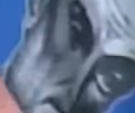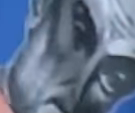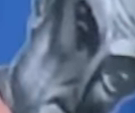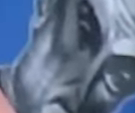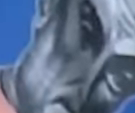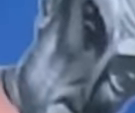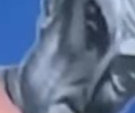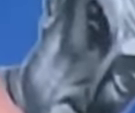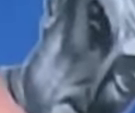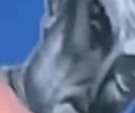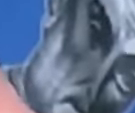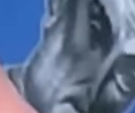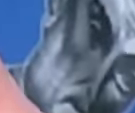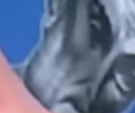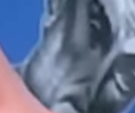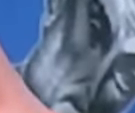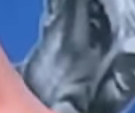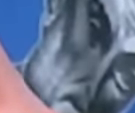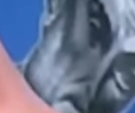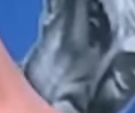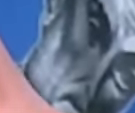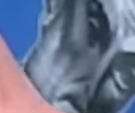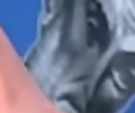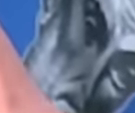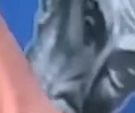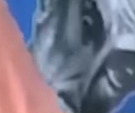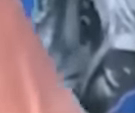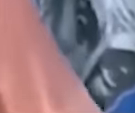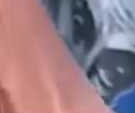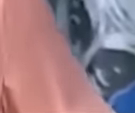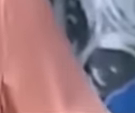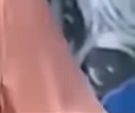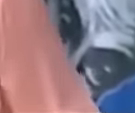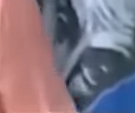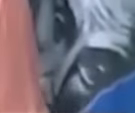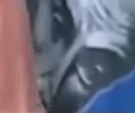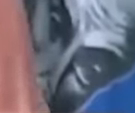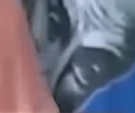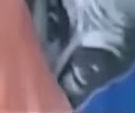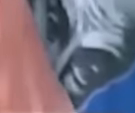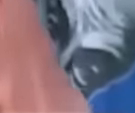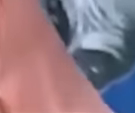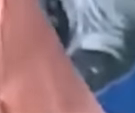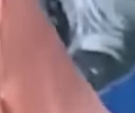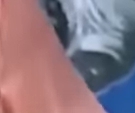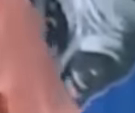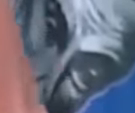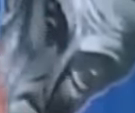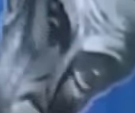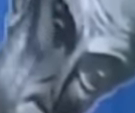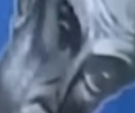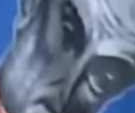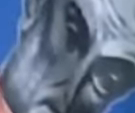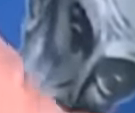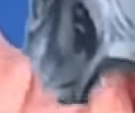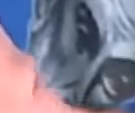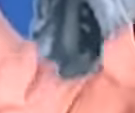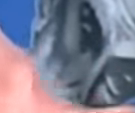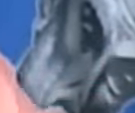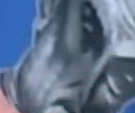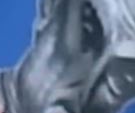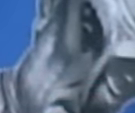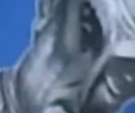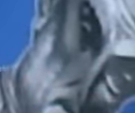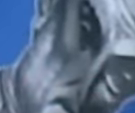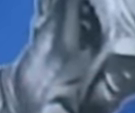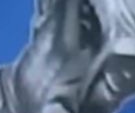de gobiernos occidentales. Si quieren relación con Venezuela, tiene que ser con respeto, porque este país